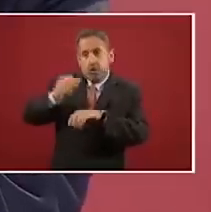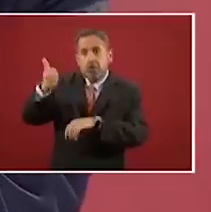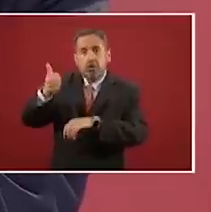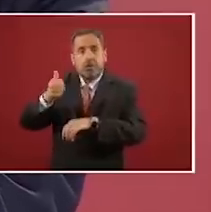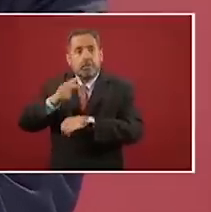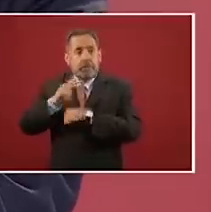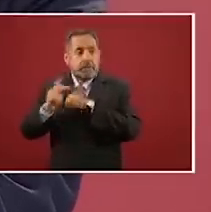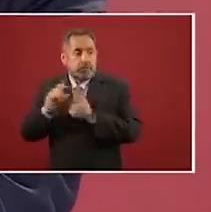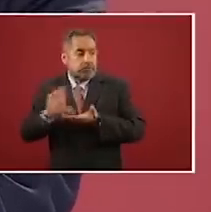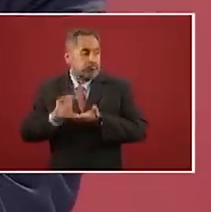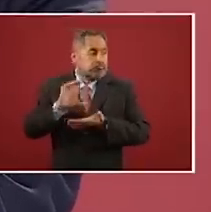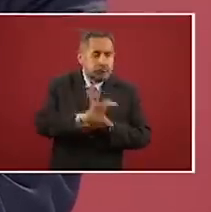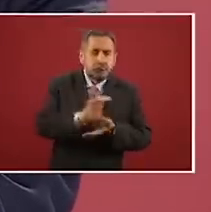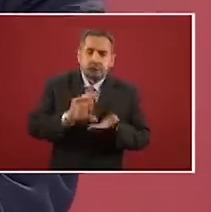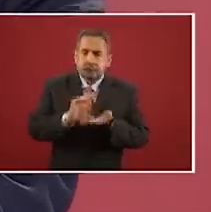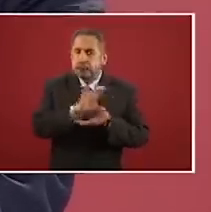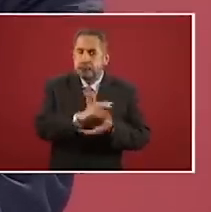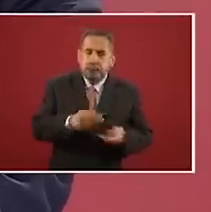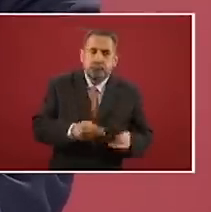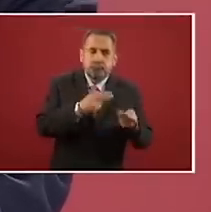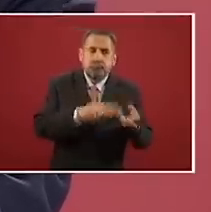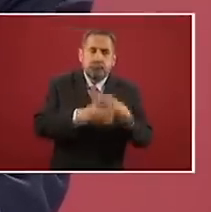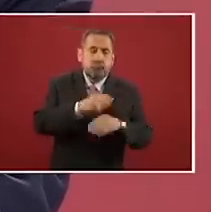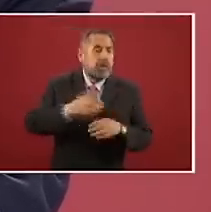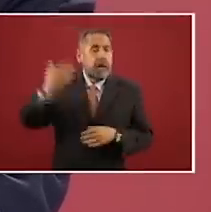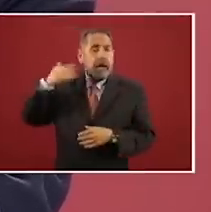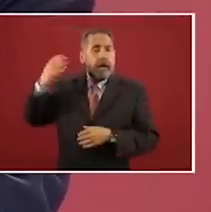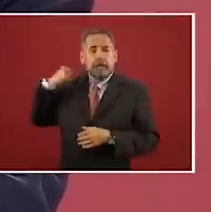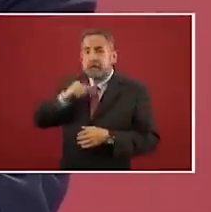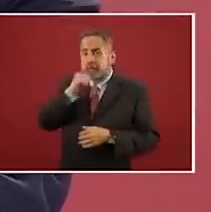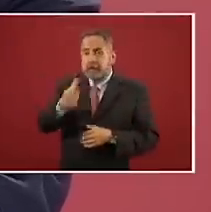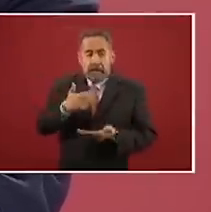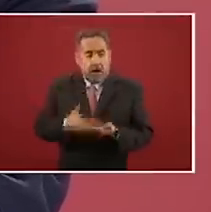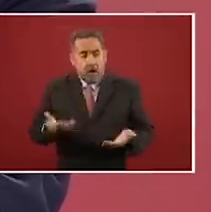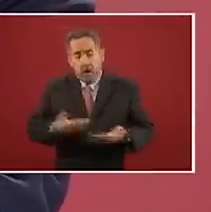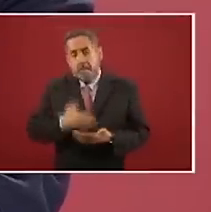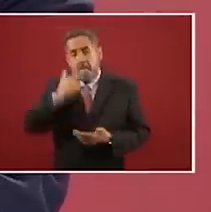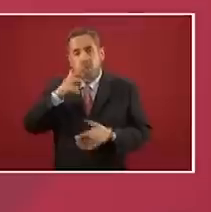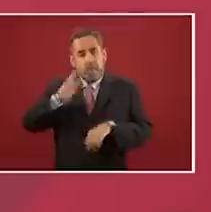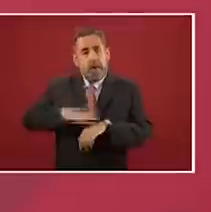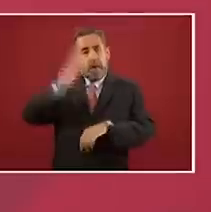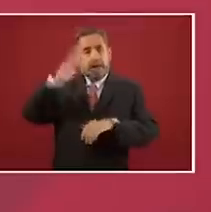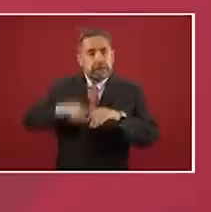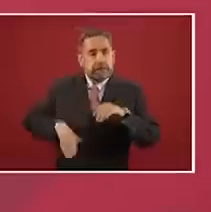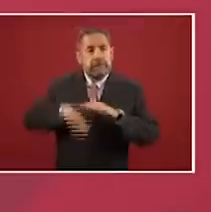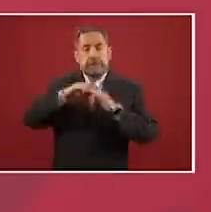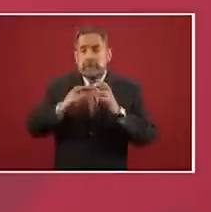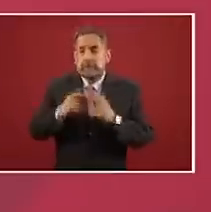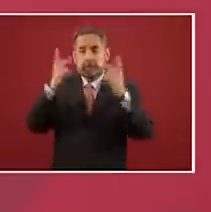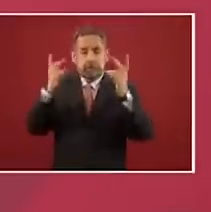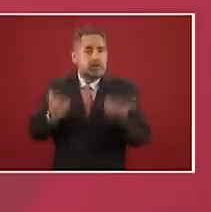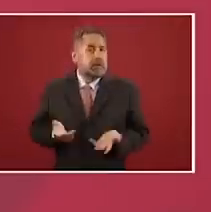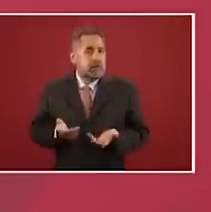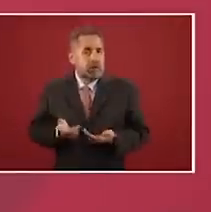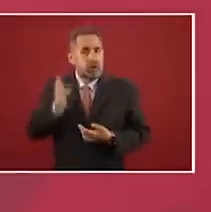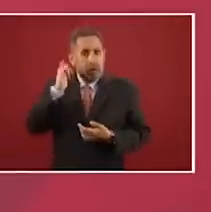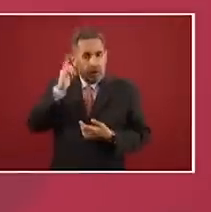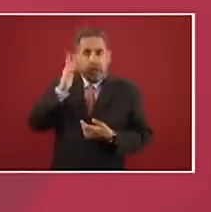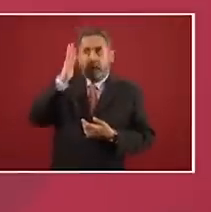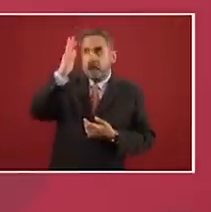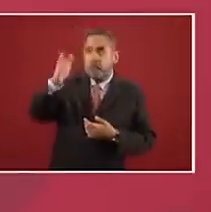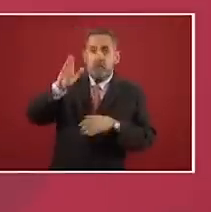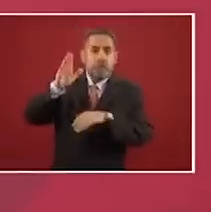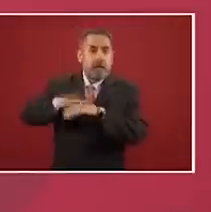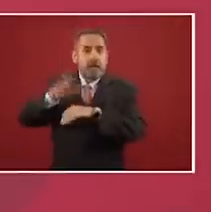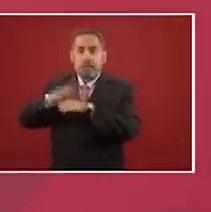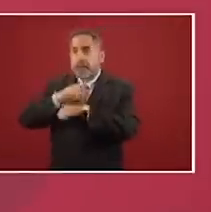nunca al país, y esperamos que se incremente la